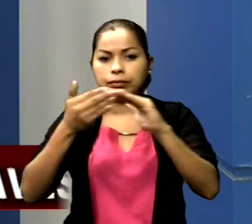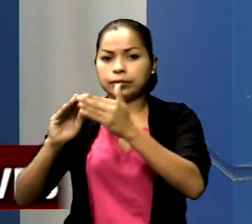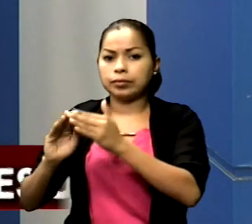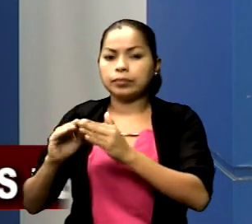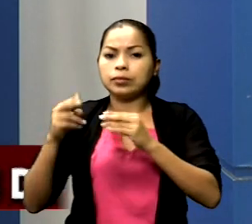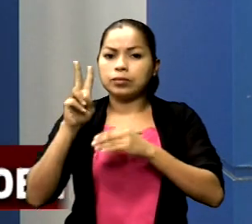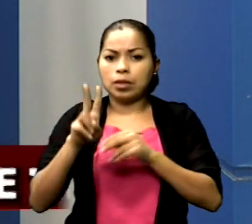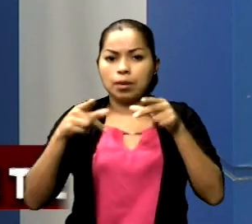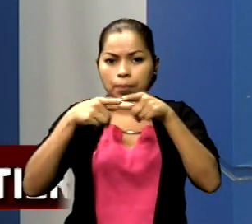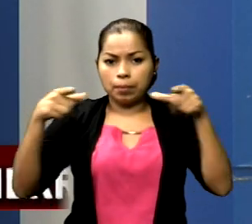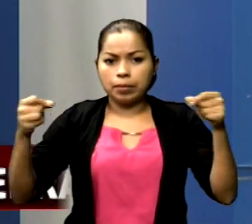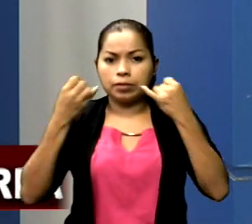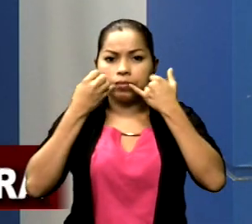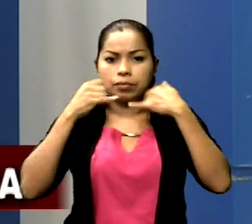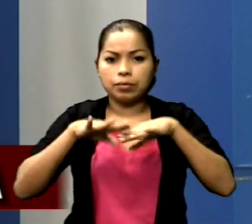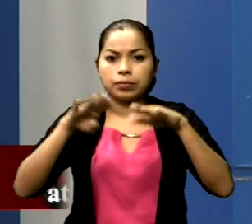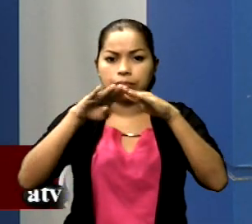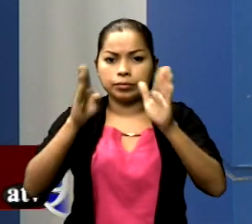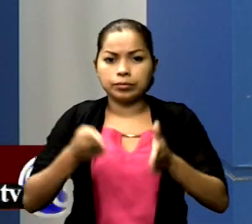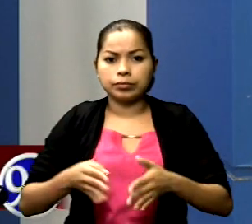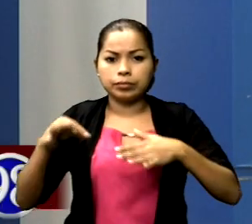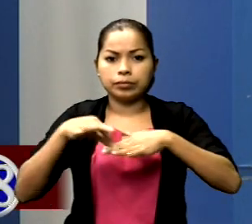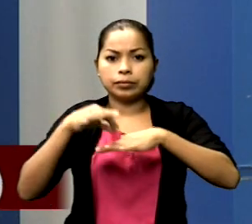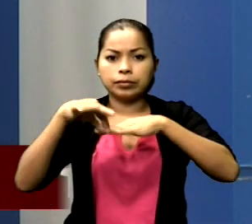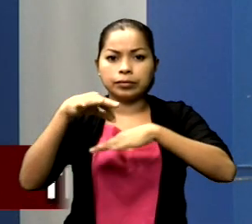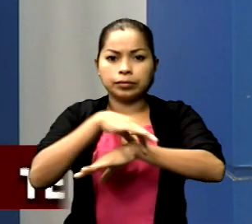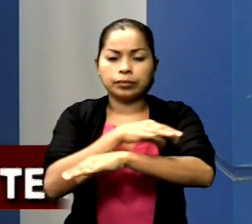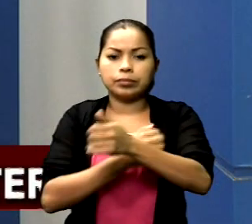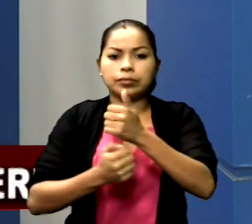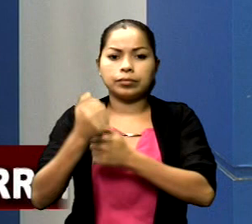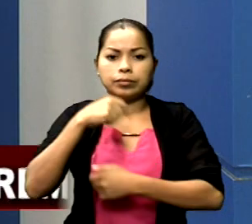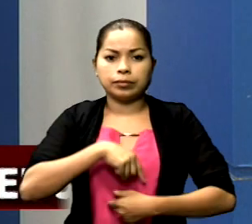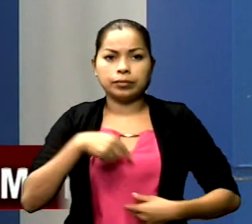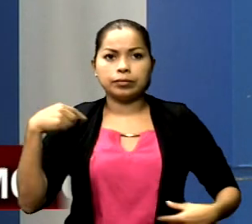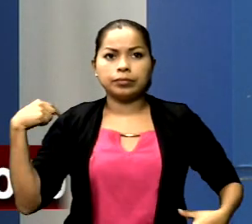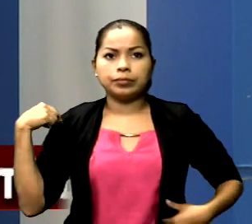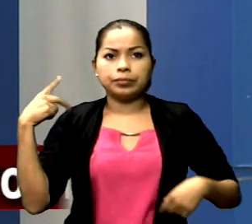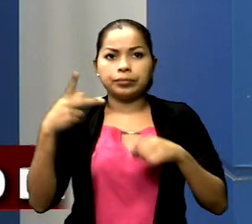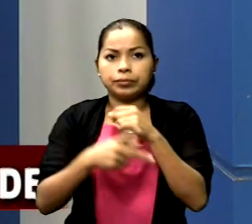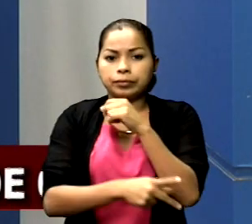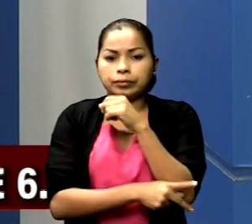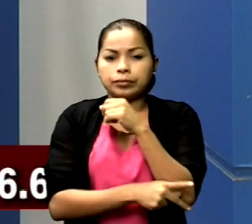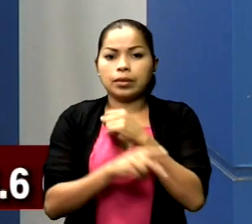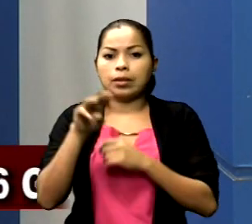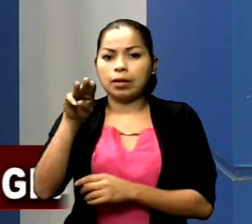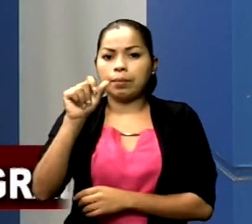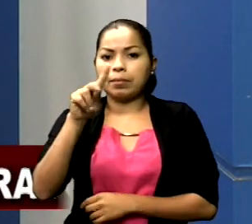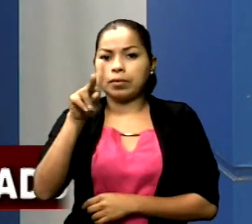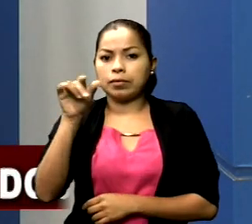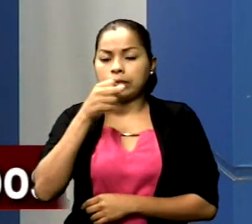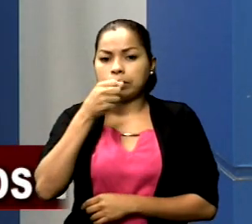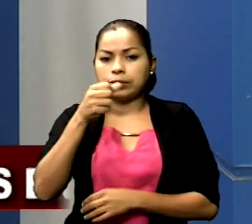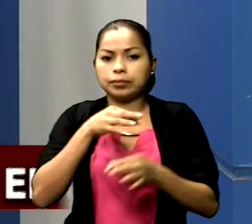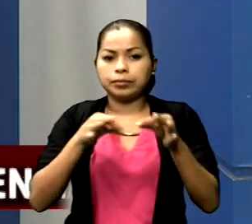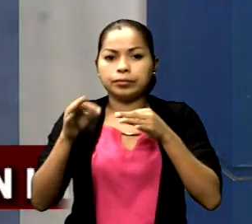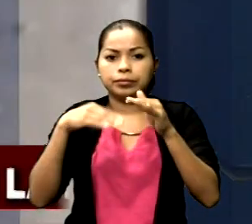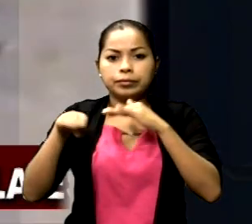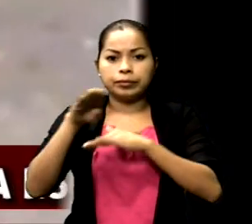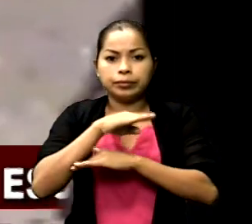de Managua, anunció la compañera Rosario Murillo, vicepresidenta de la República. Marvila Estrada nos